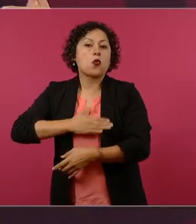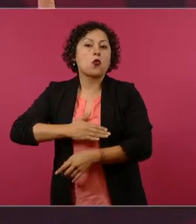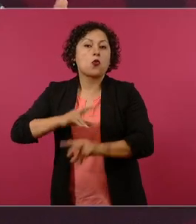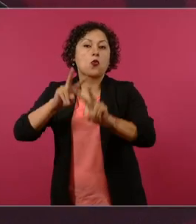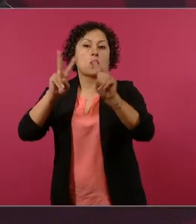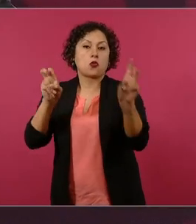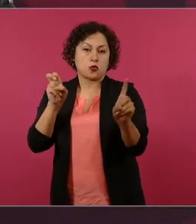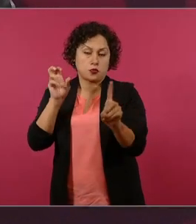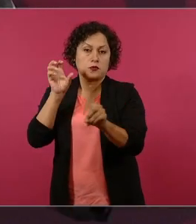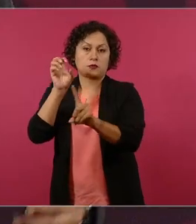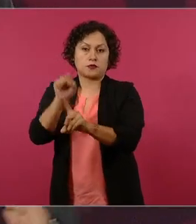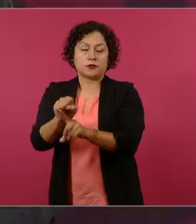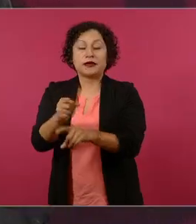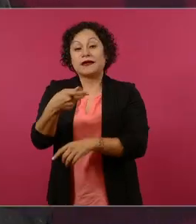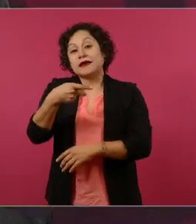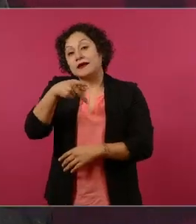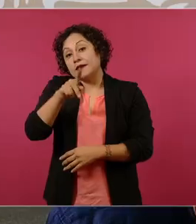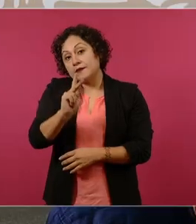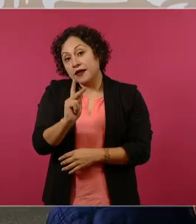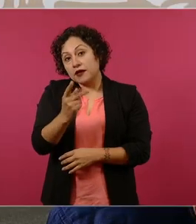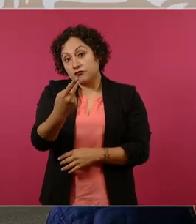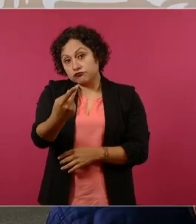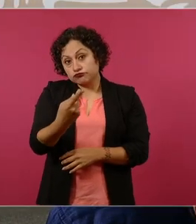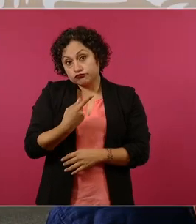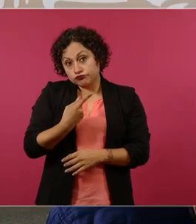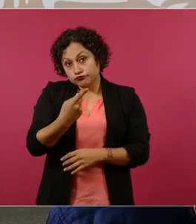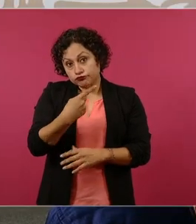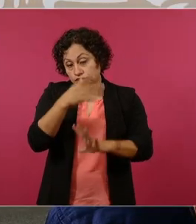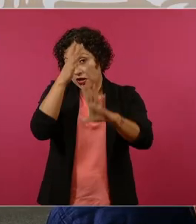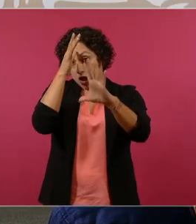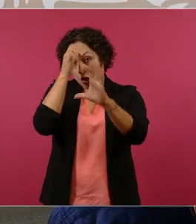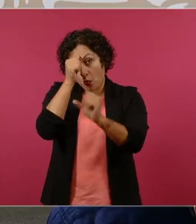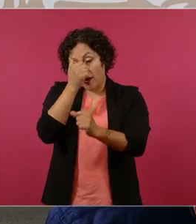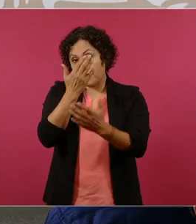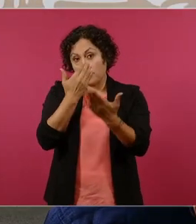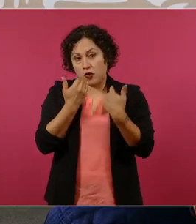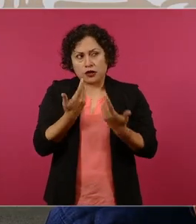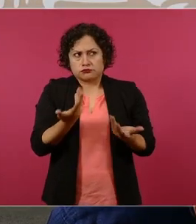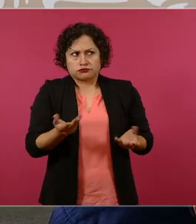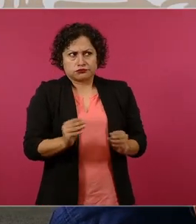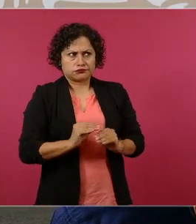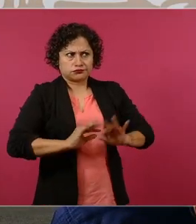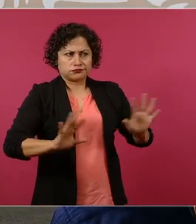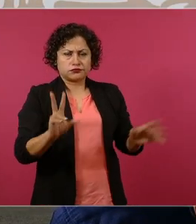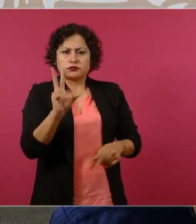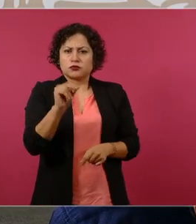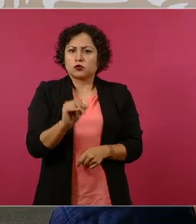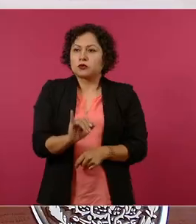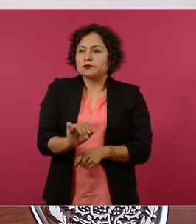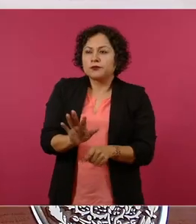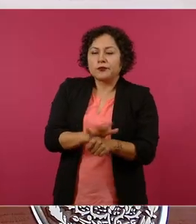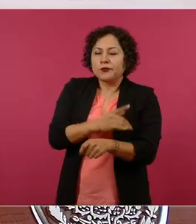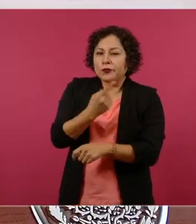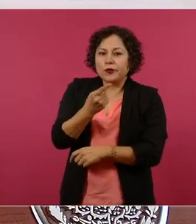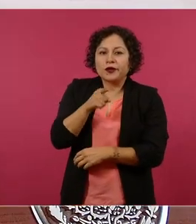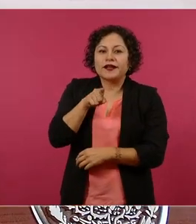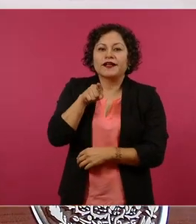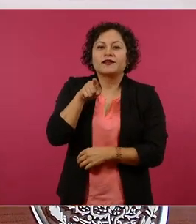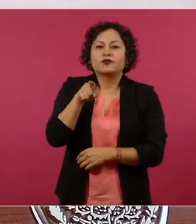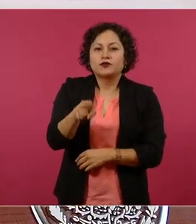poner de acuerdo no s No necesitamos estar de acuerdo invitamos a que se haga justicia estás este